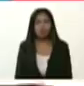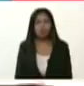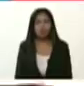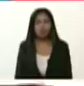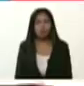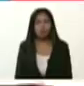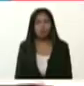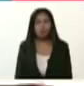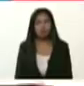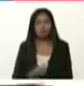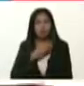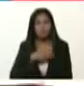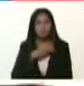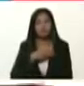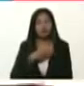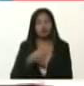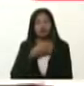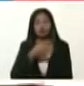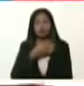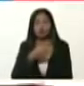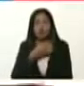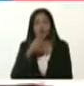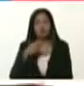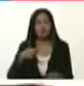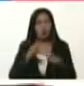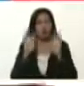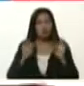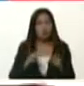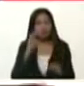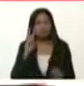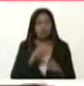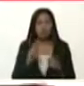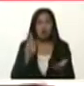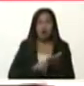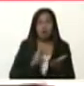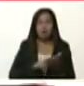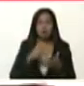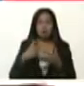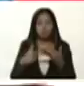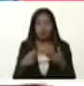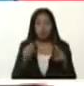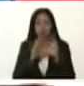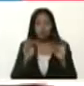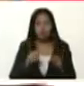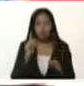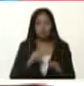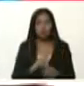las misiones sociales y socialistas, yo he venido aprobando, Aristóbulo,